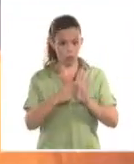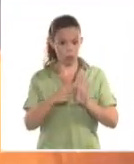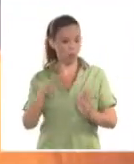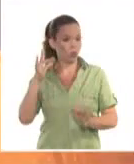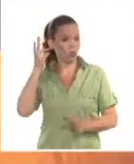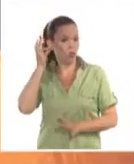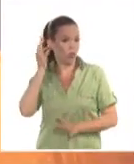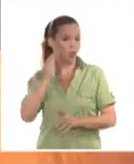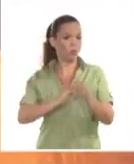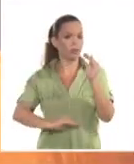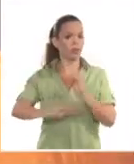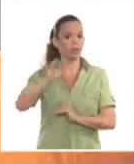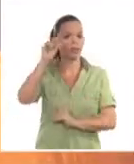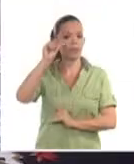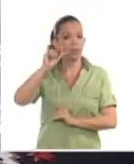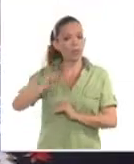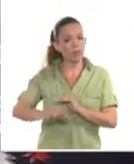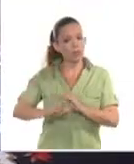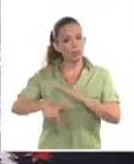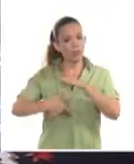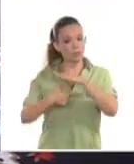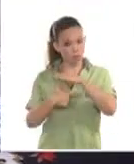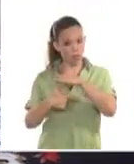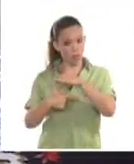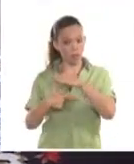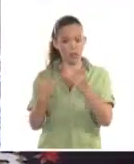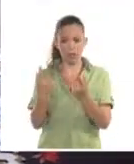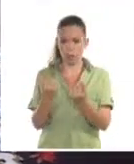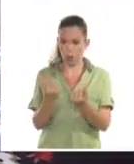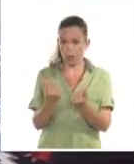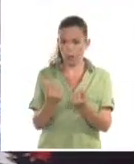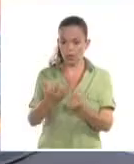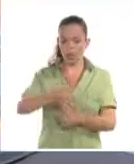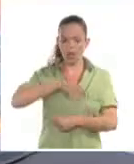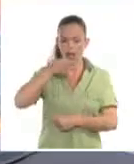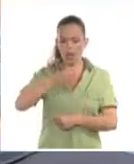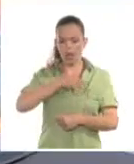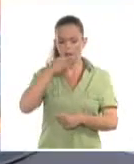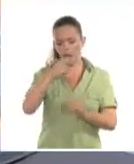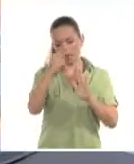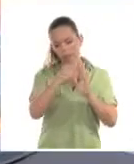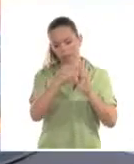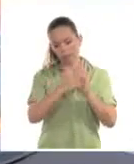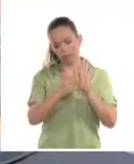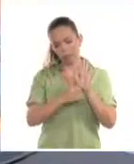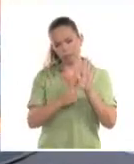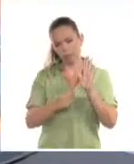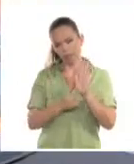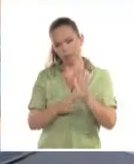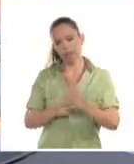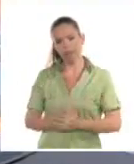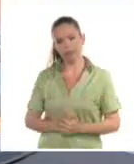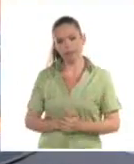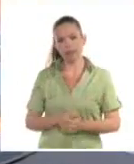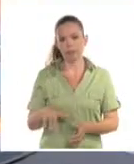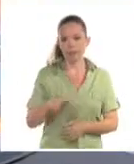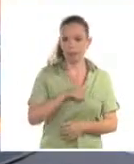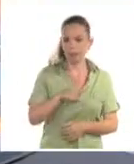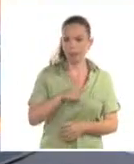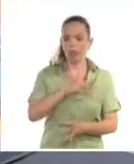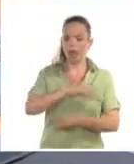viceministra primera de economía se refirió a varias proyecciones tales como el redimensionamiento del mercado